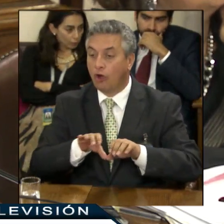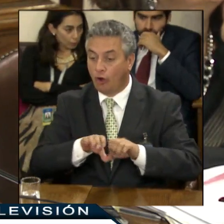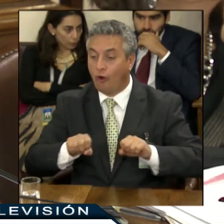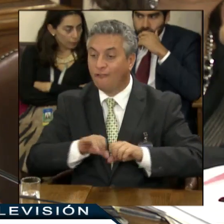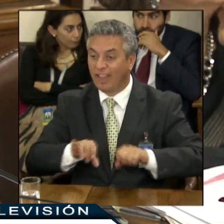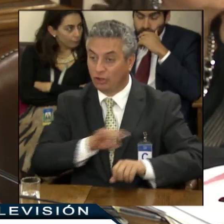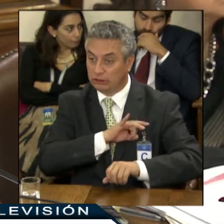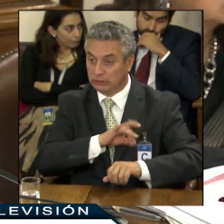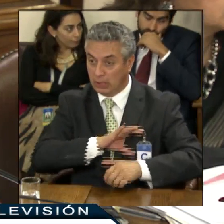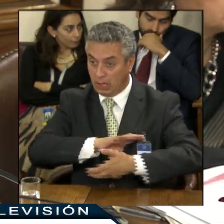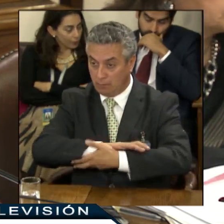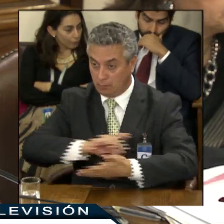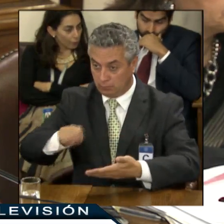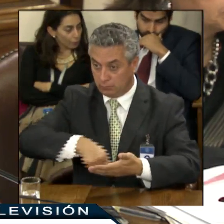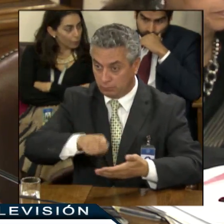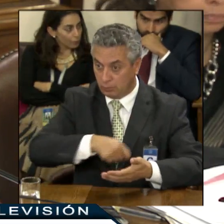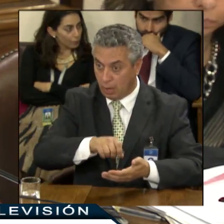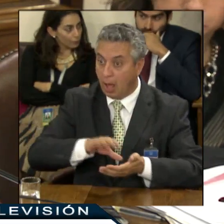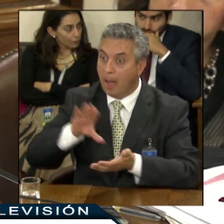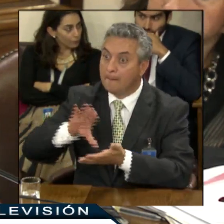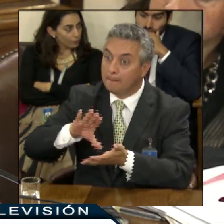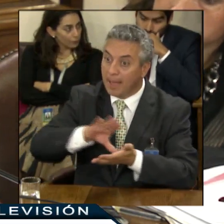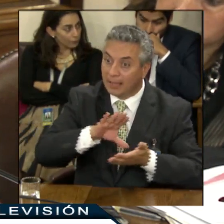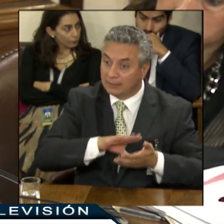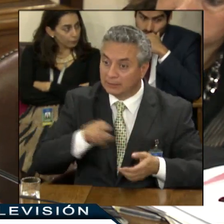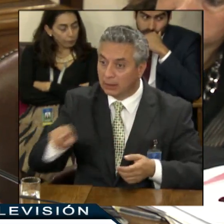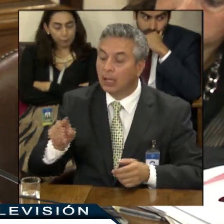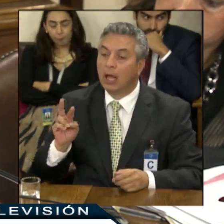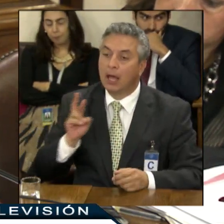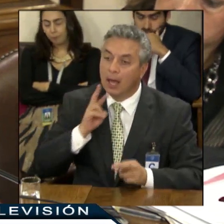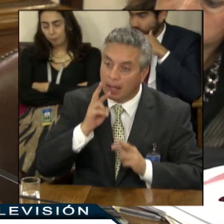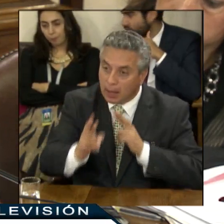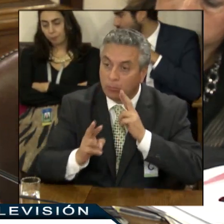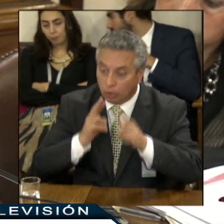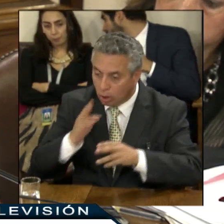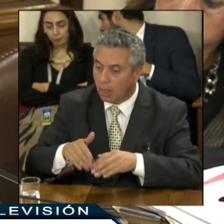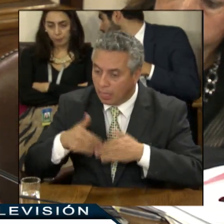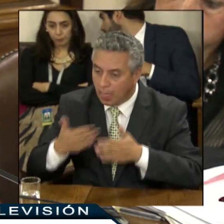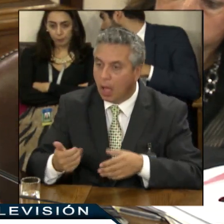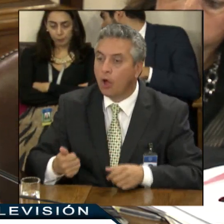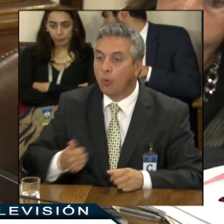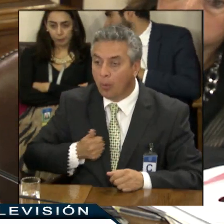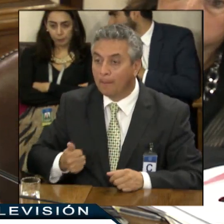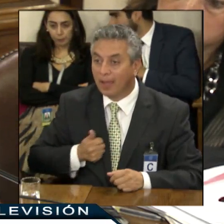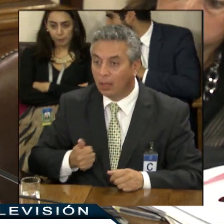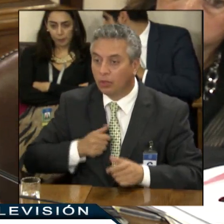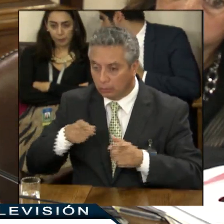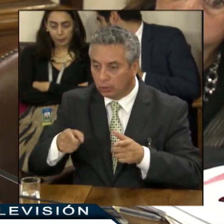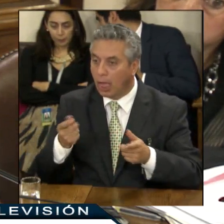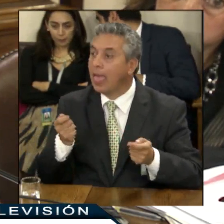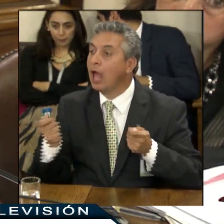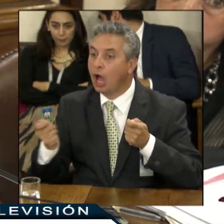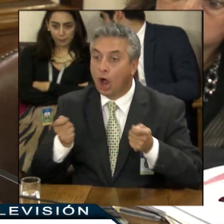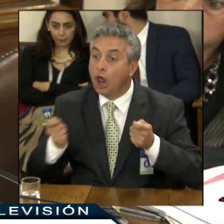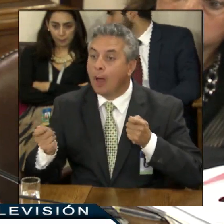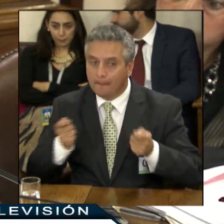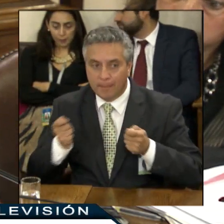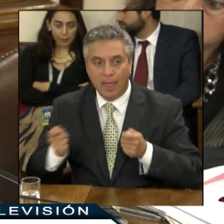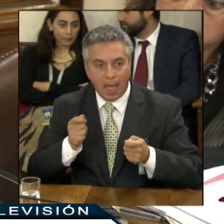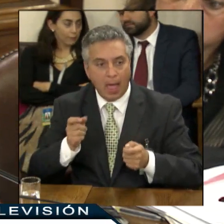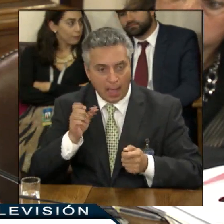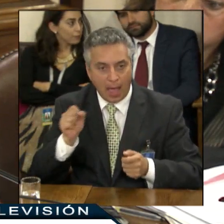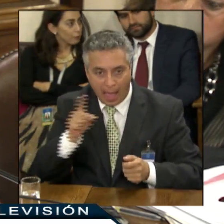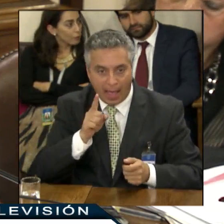firmado los países responden a los convenios internacionales y dan cumplimiento en la medida en que su economía sí lo